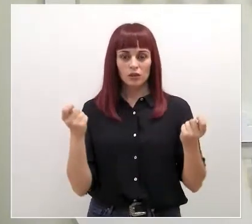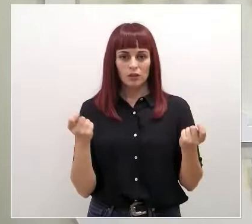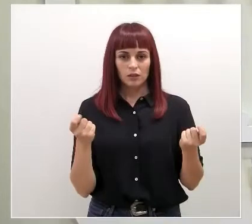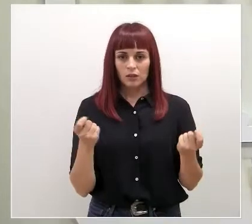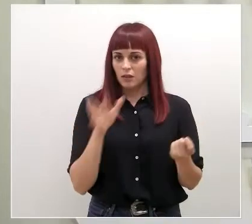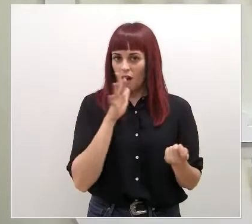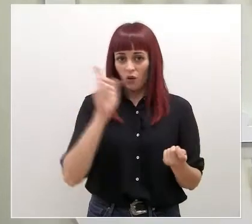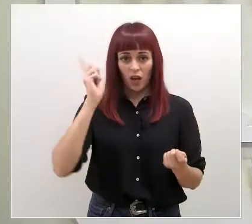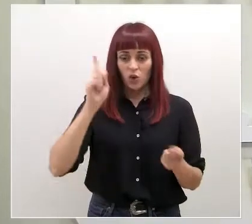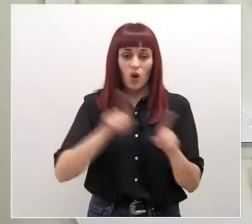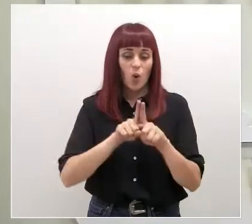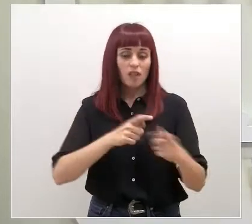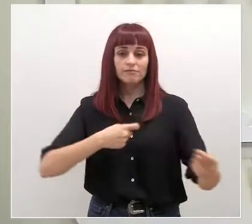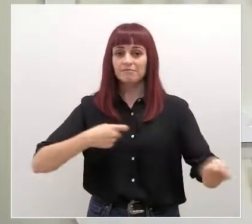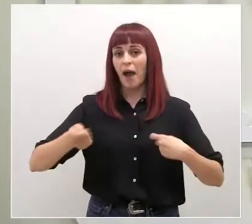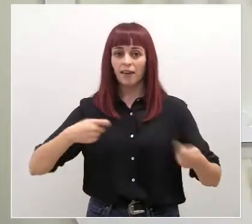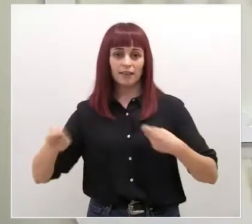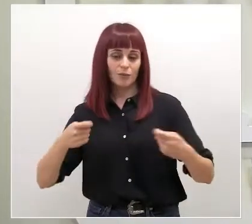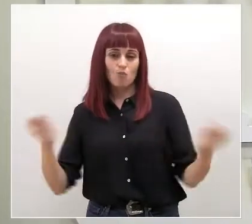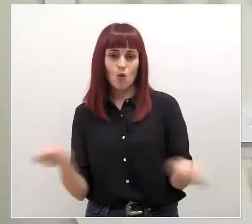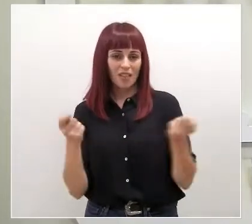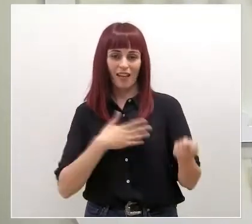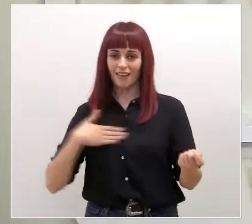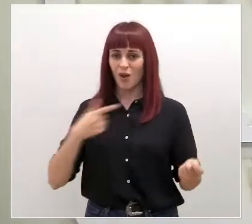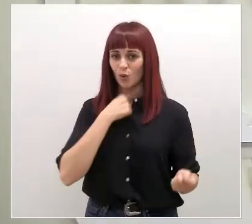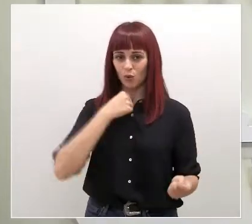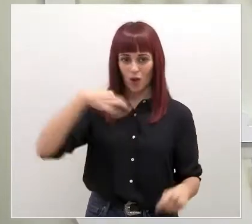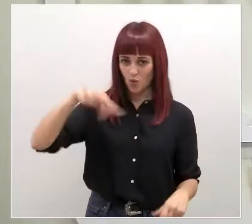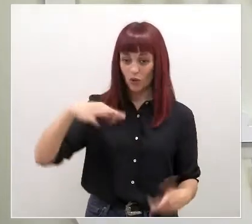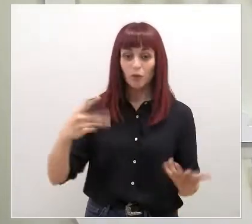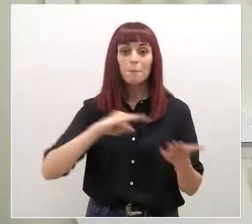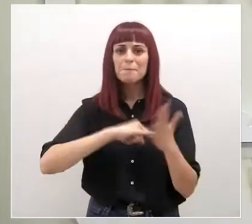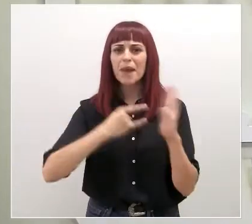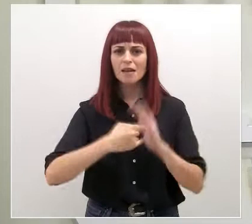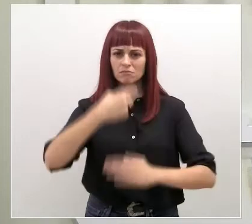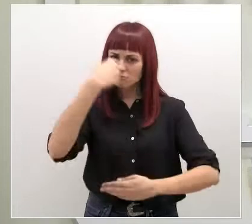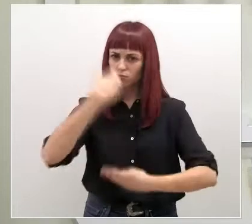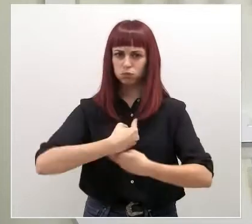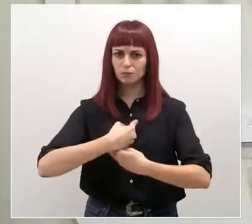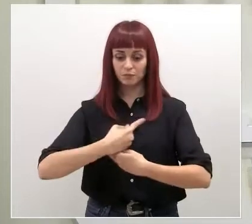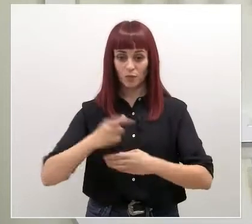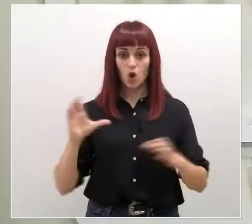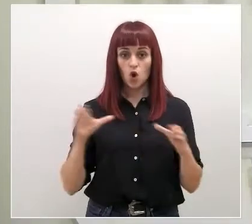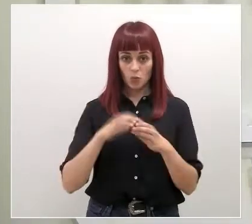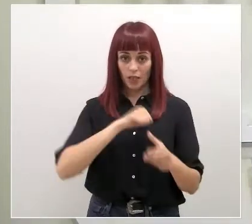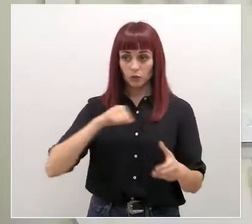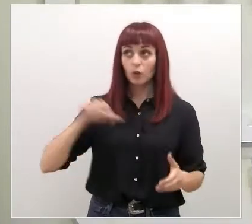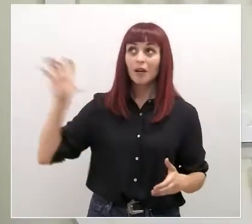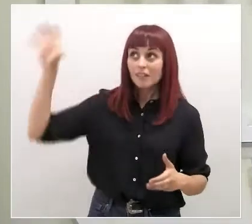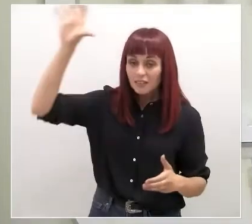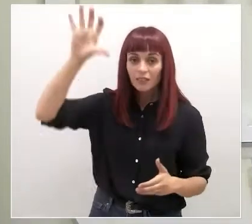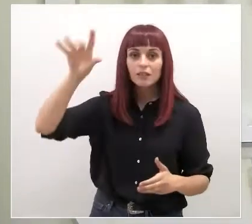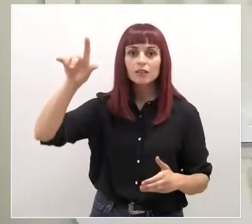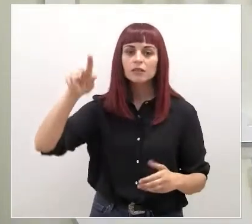a golpe de marketing. De hecho, este plan nos obliga expresamente a las comunidades autónomas